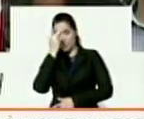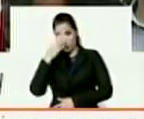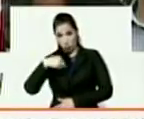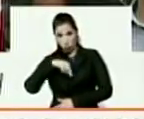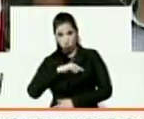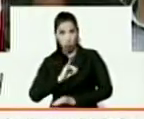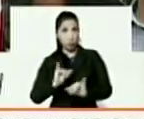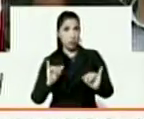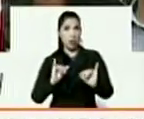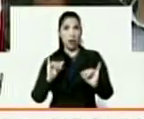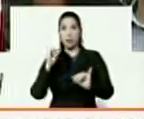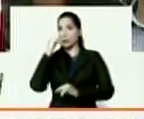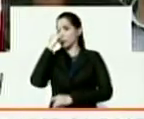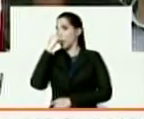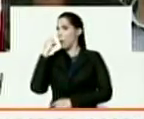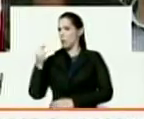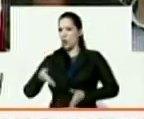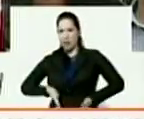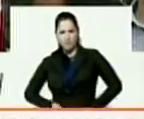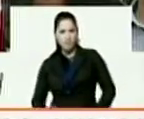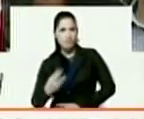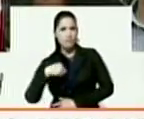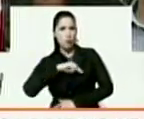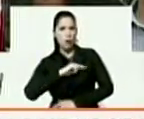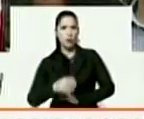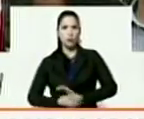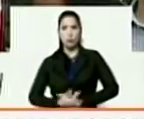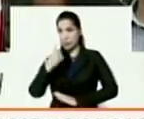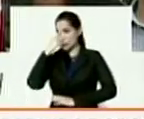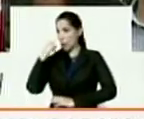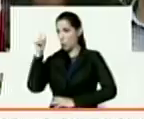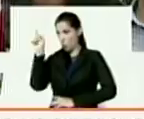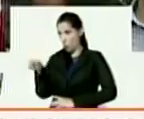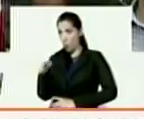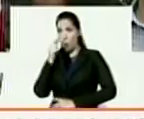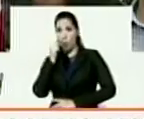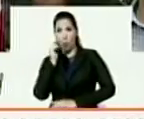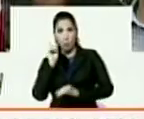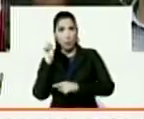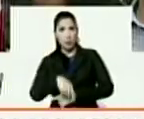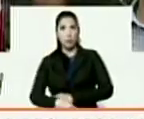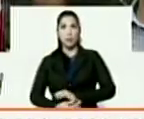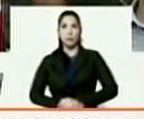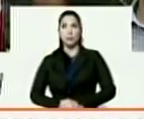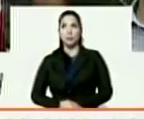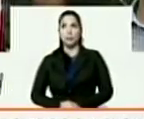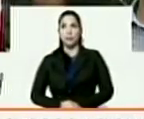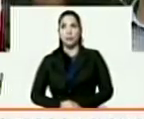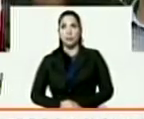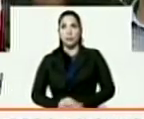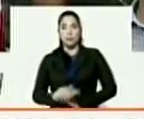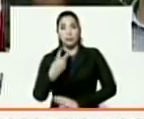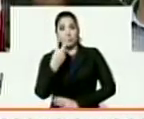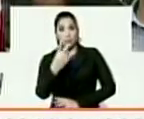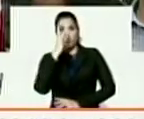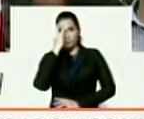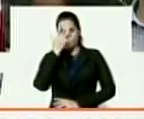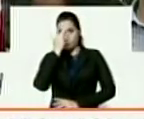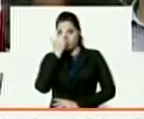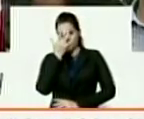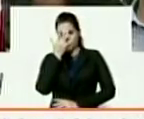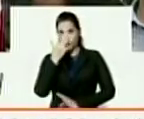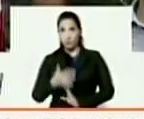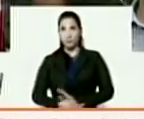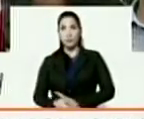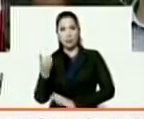ezequiel zamora nuestro ezequiel zamora el 2 de febrero 2 de